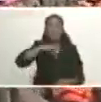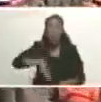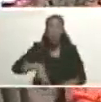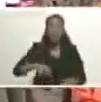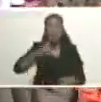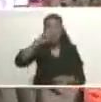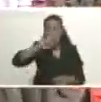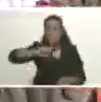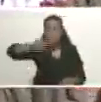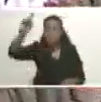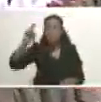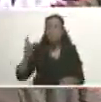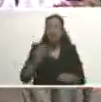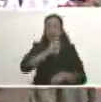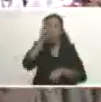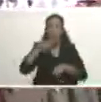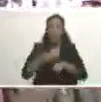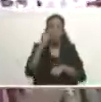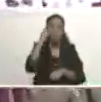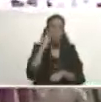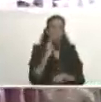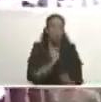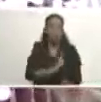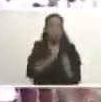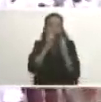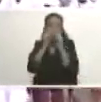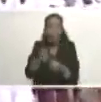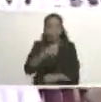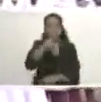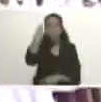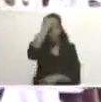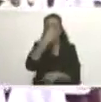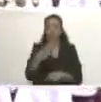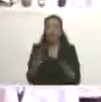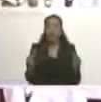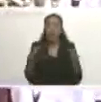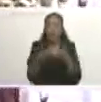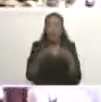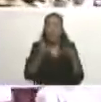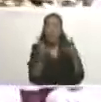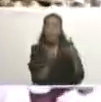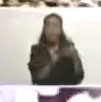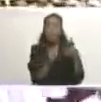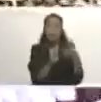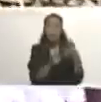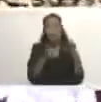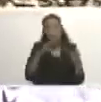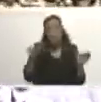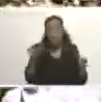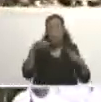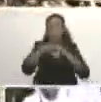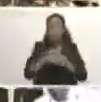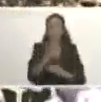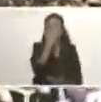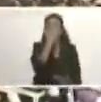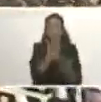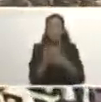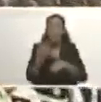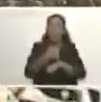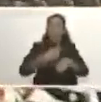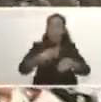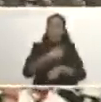interés institucional otorgarle el rostro a la cuarta etapa institucional que enfrentará el orden interno y el